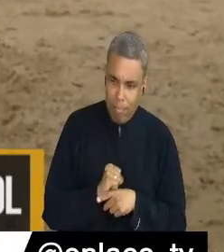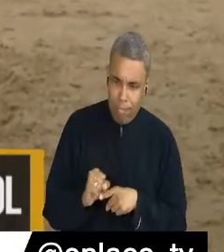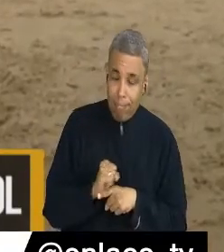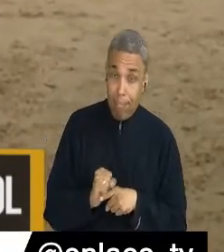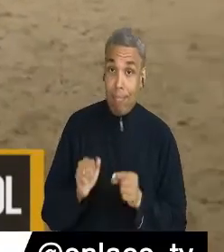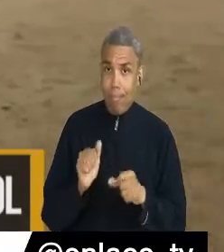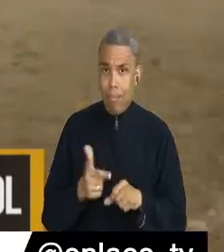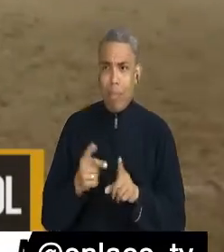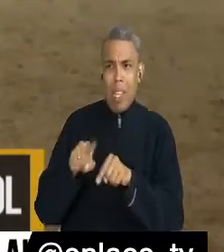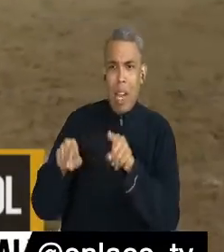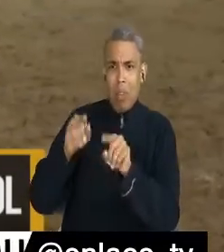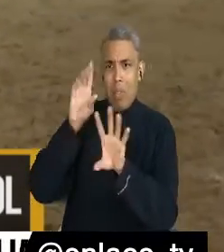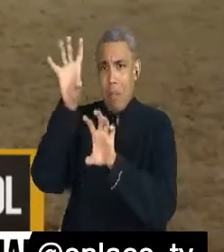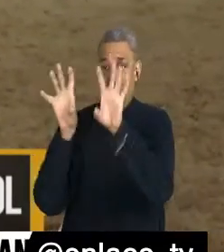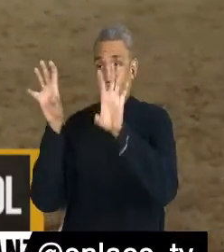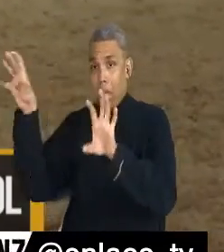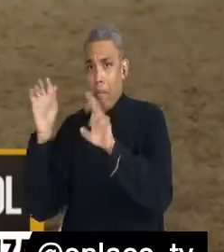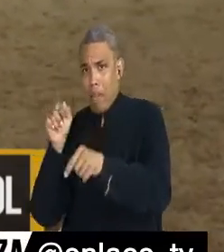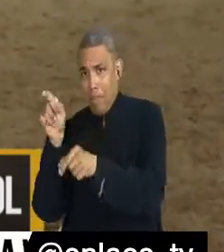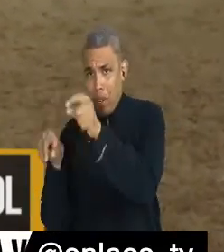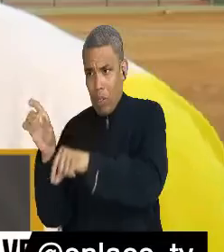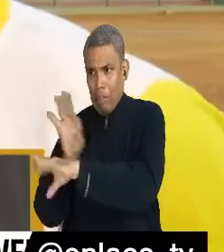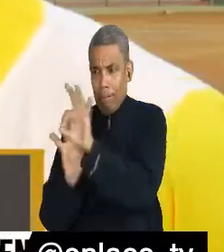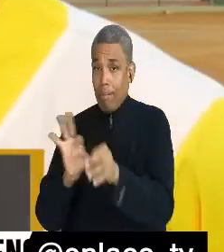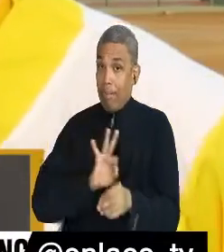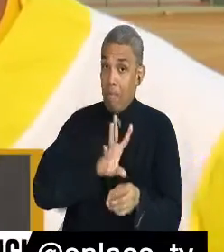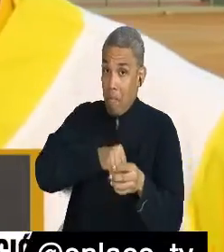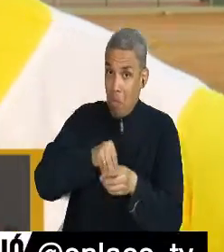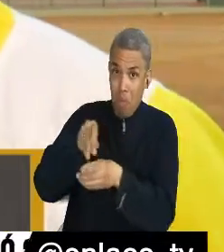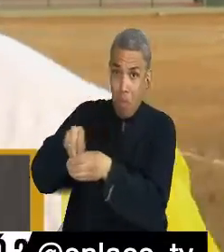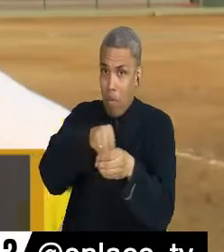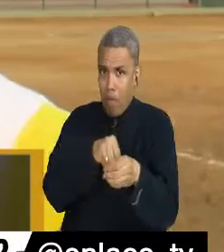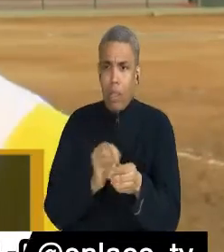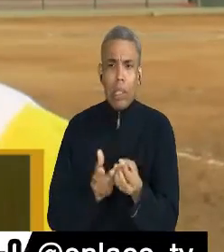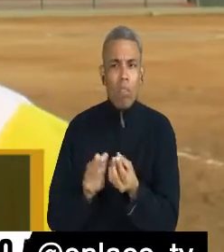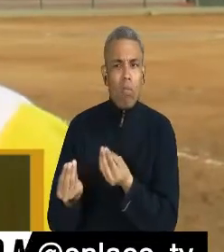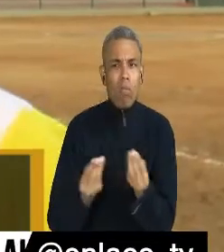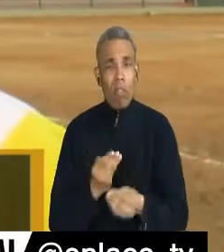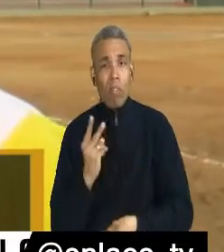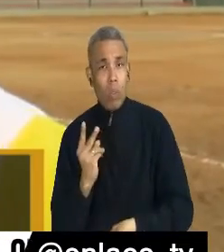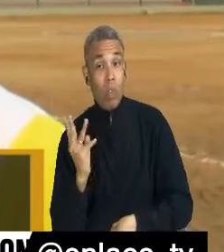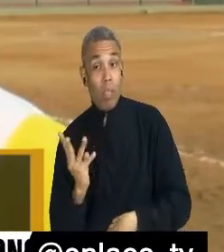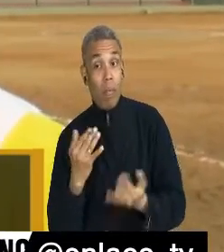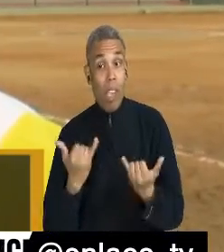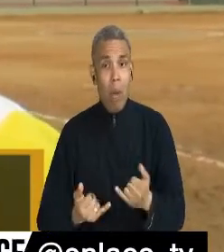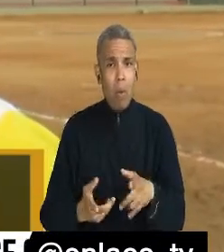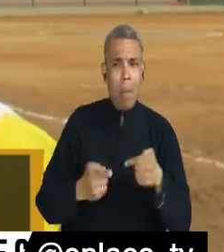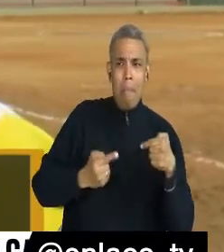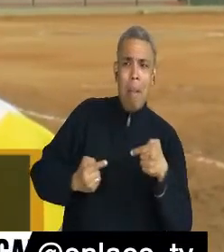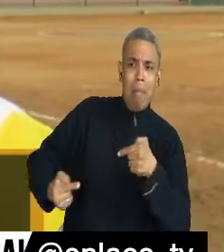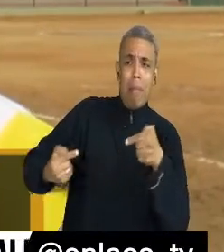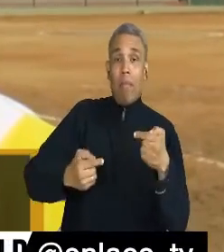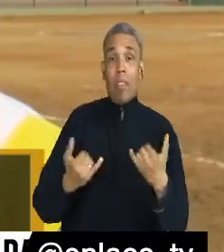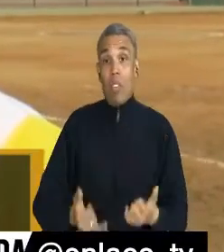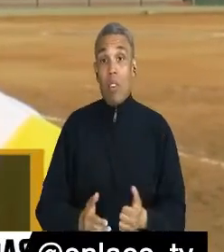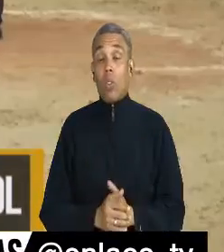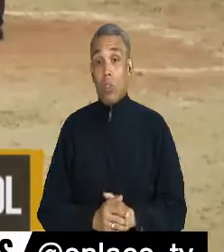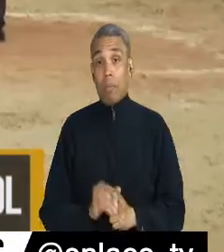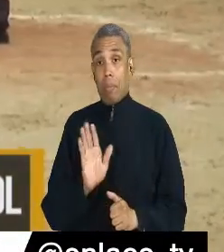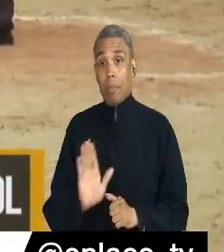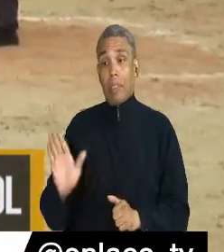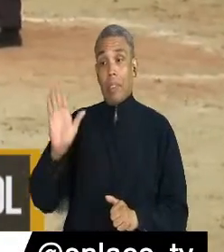extranjeros pero pero si es un buen nivel es que se está dando y ahora vamos a hecho un buen juego contra magdalena que es un equipo de primer nivel